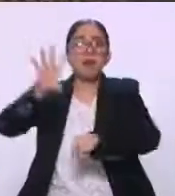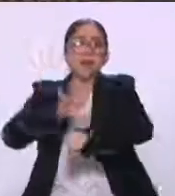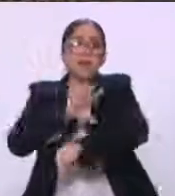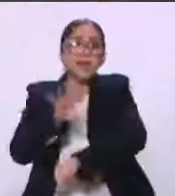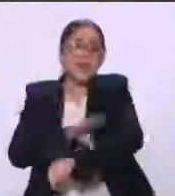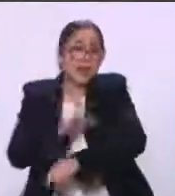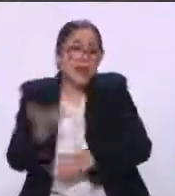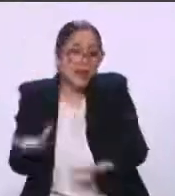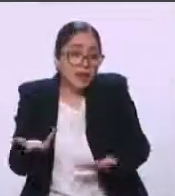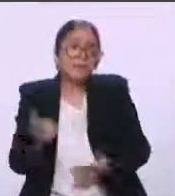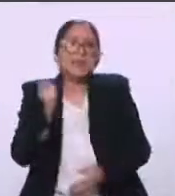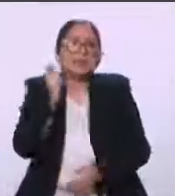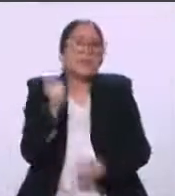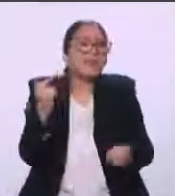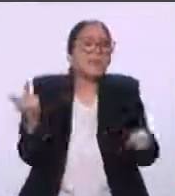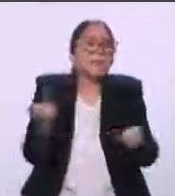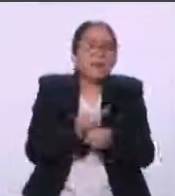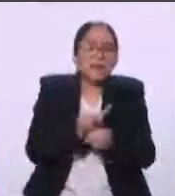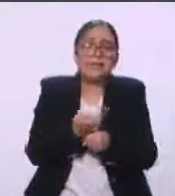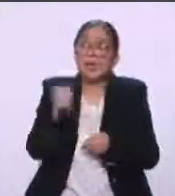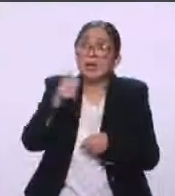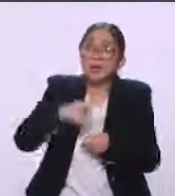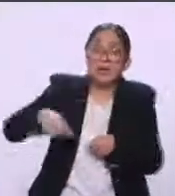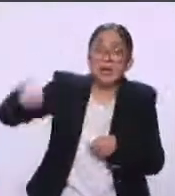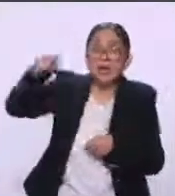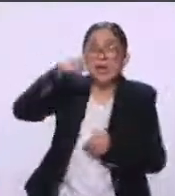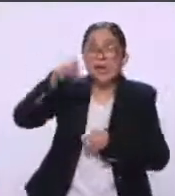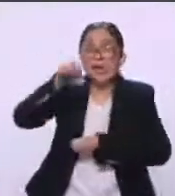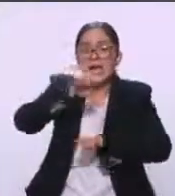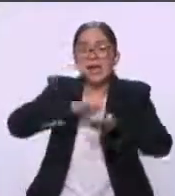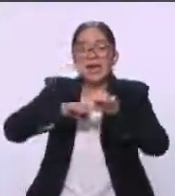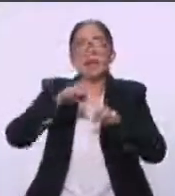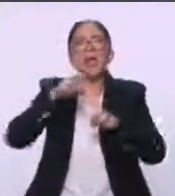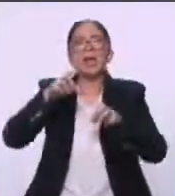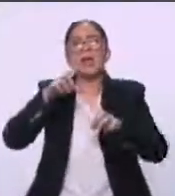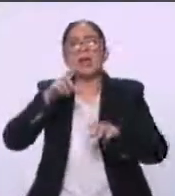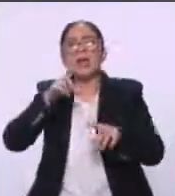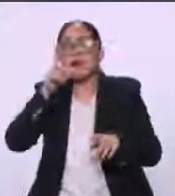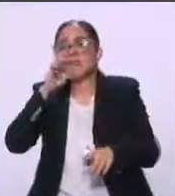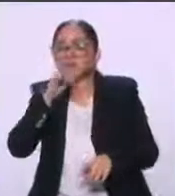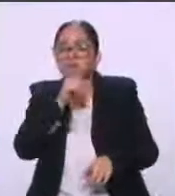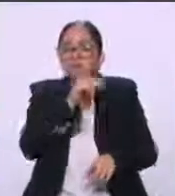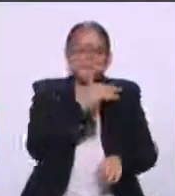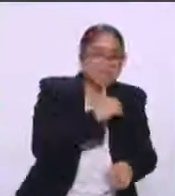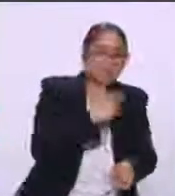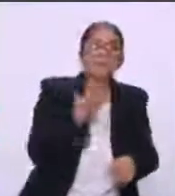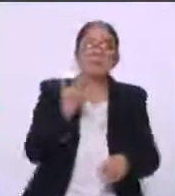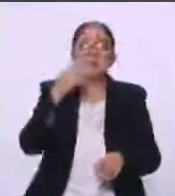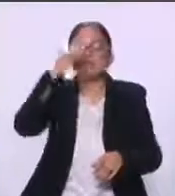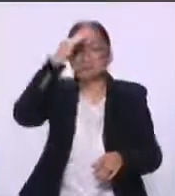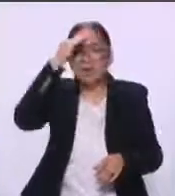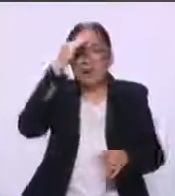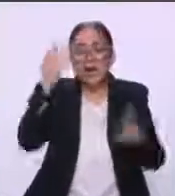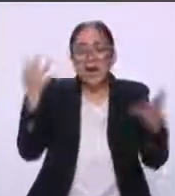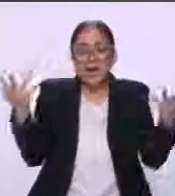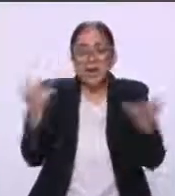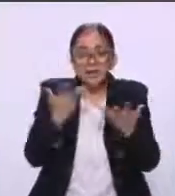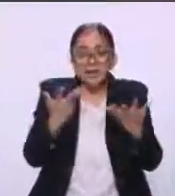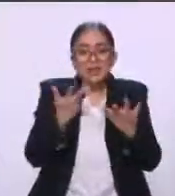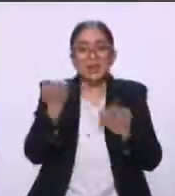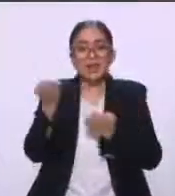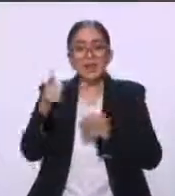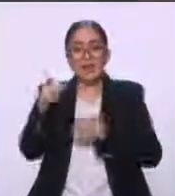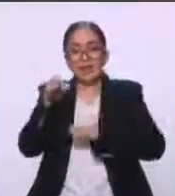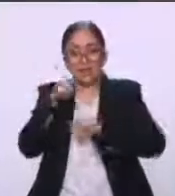como estas empresas no logran producir de manera continua energía